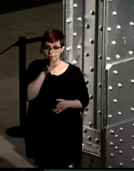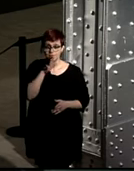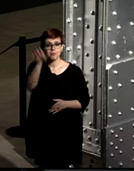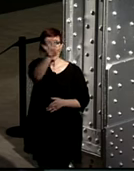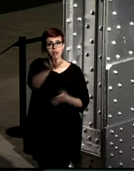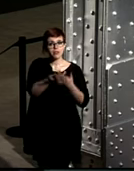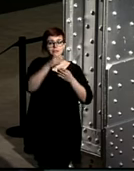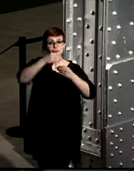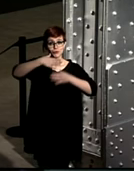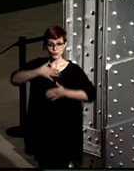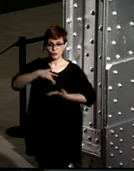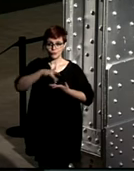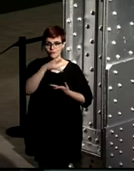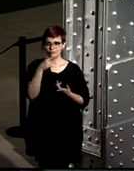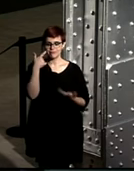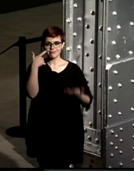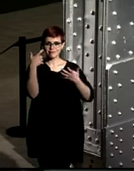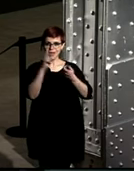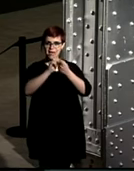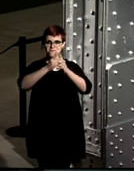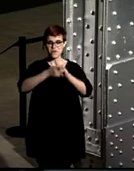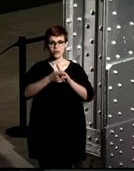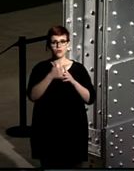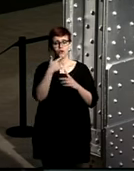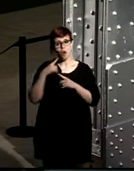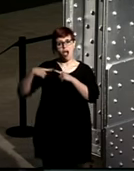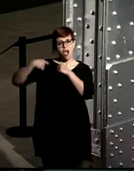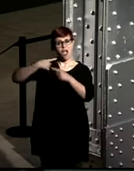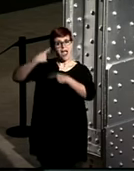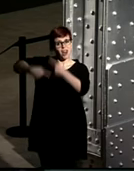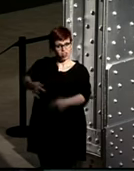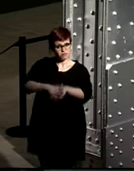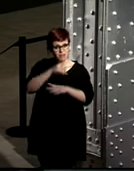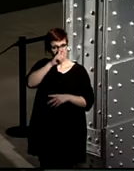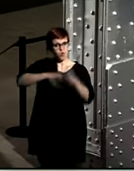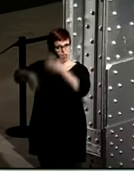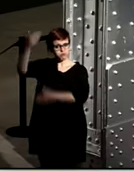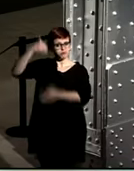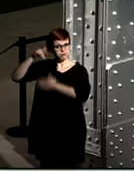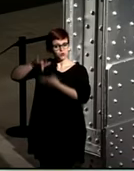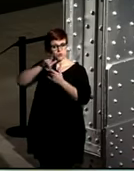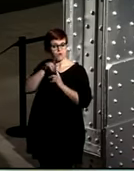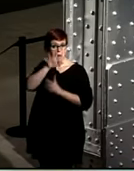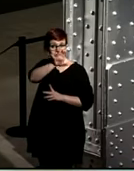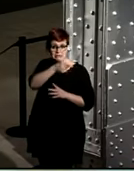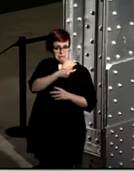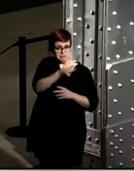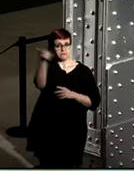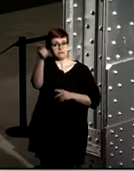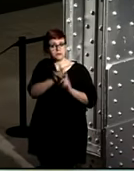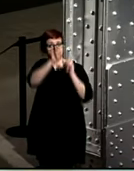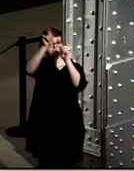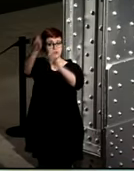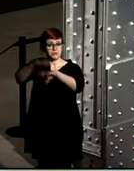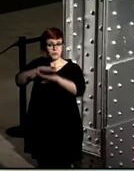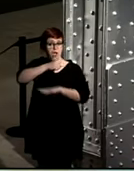repitiendo la que protagonizaron pues igual 3 generaciones atrás, abuelos, bisabuelos que tuvieron que abandonar este país